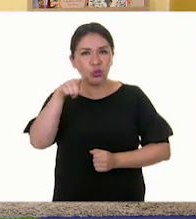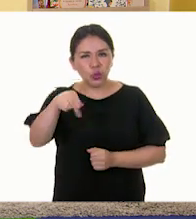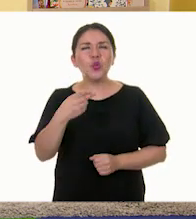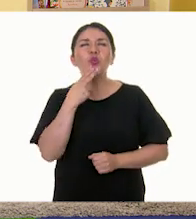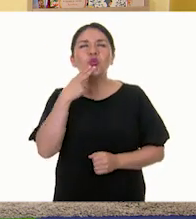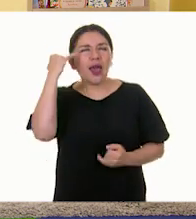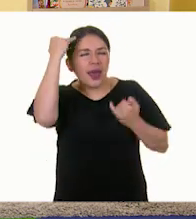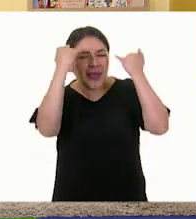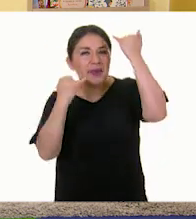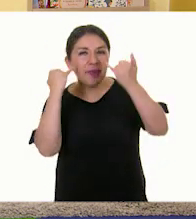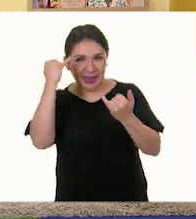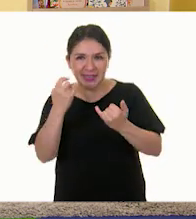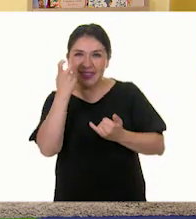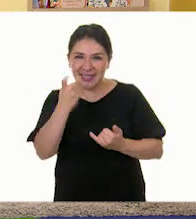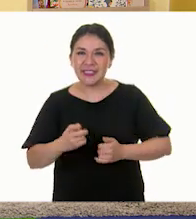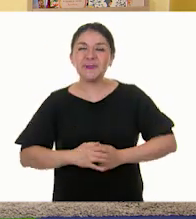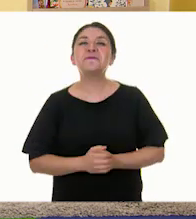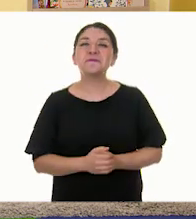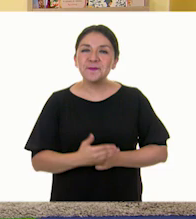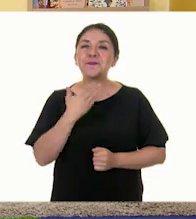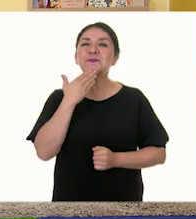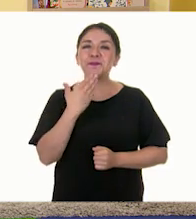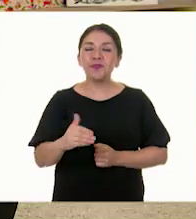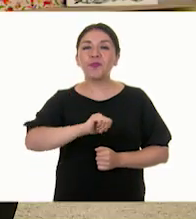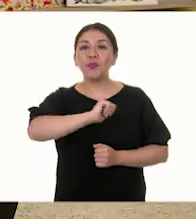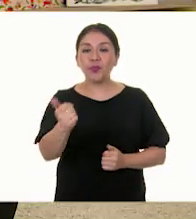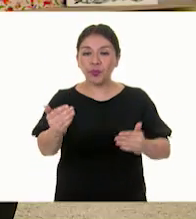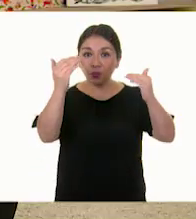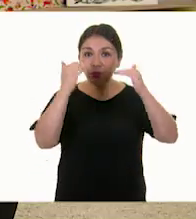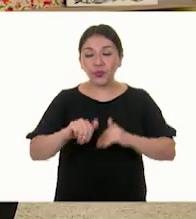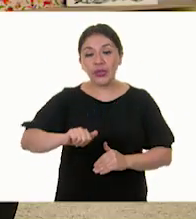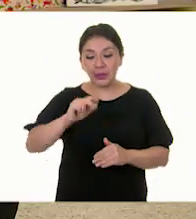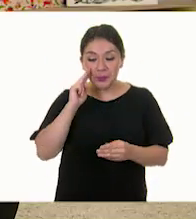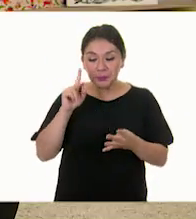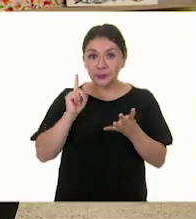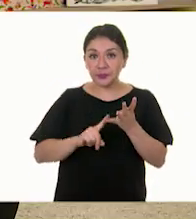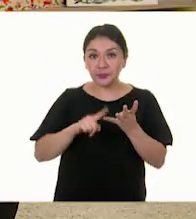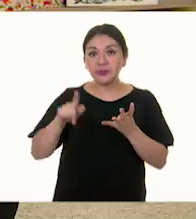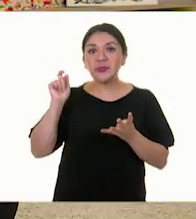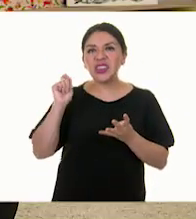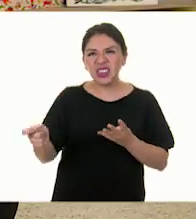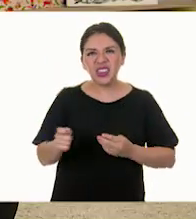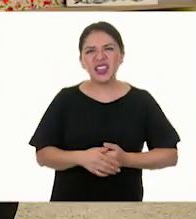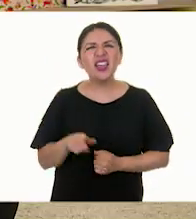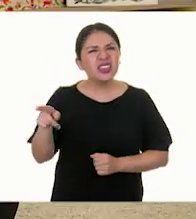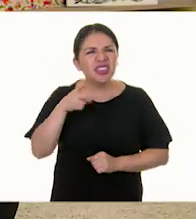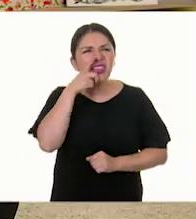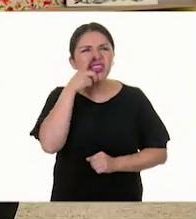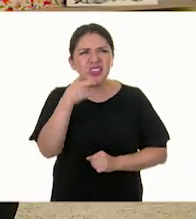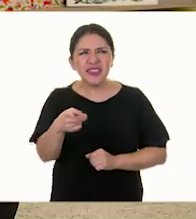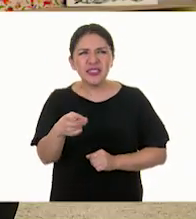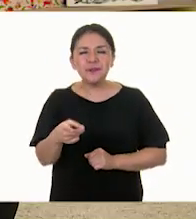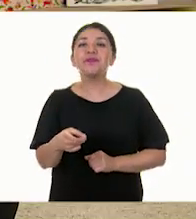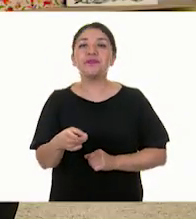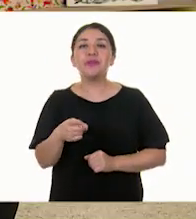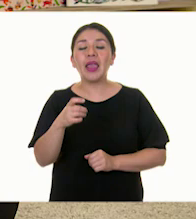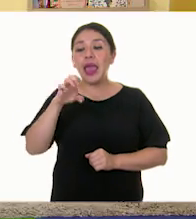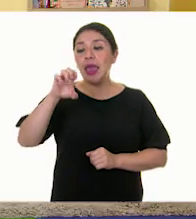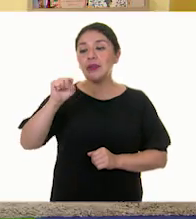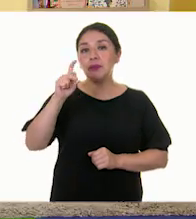imaginación. Muy bien. Ahora sí, vamos a ver qué tenemos aquí. Este dice